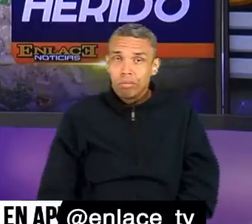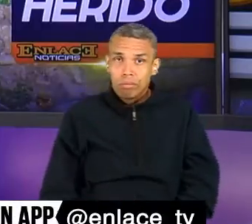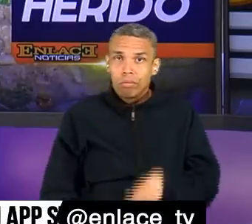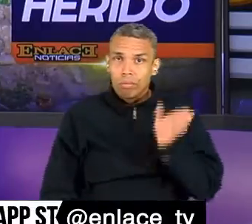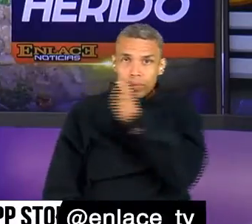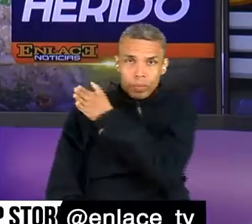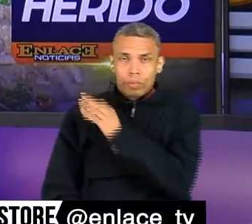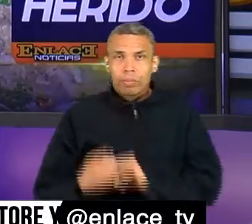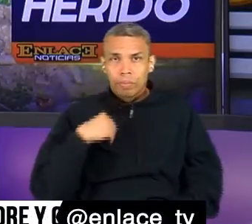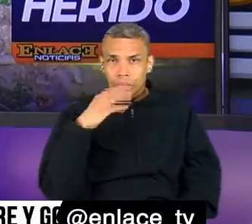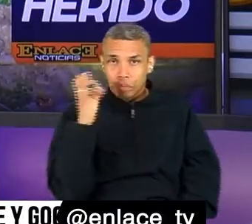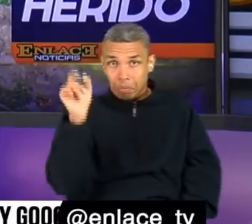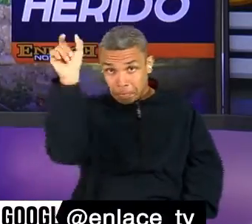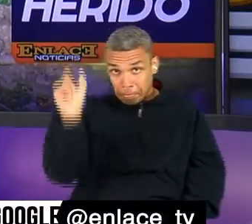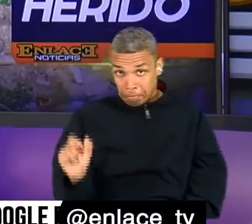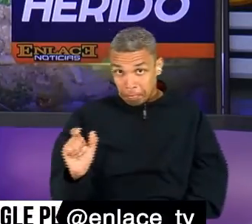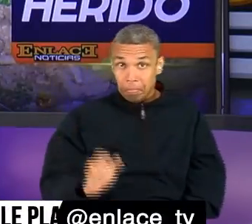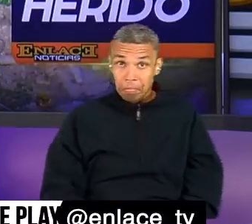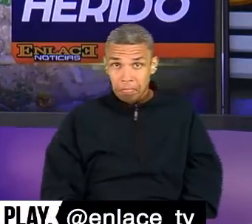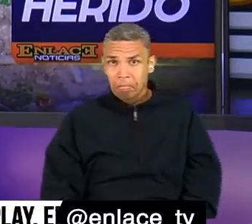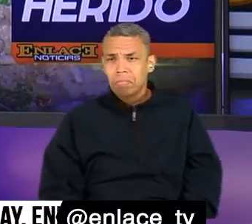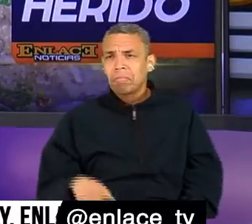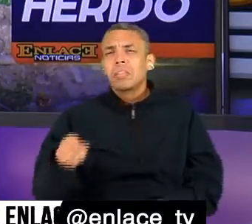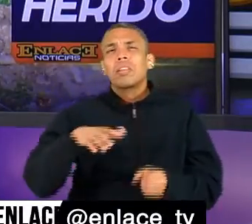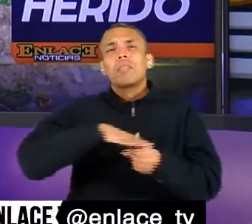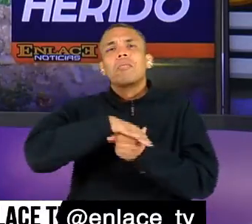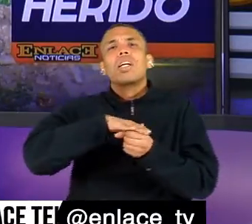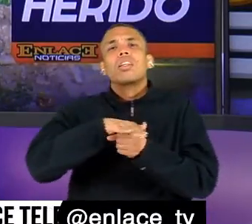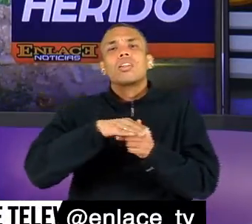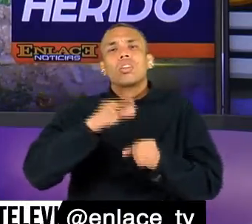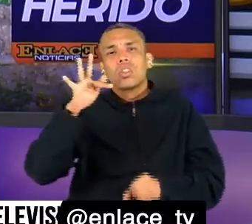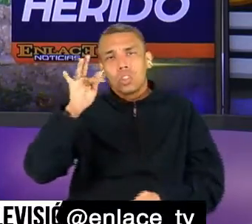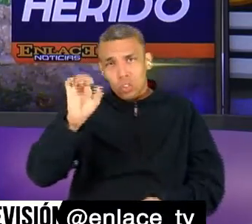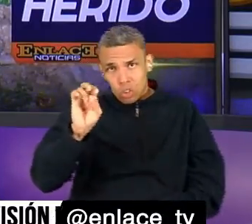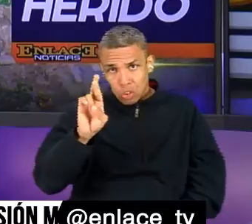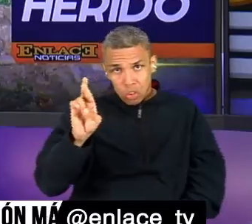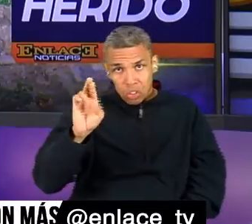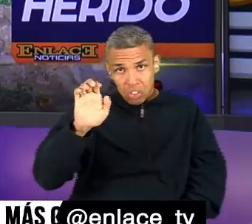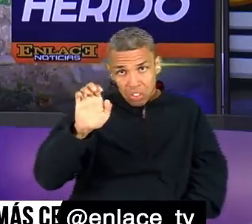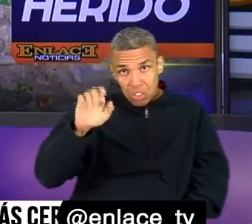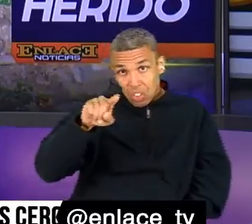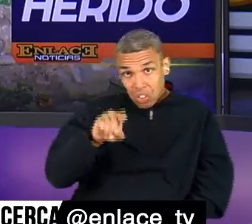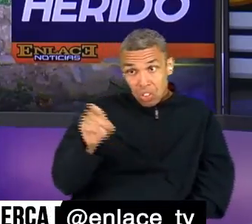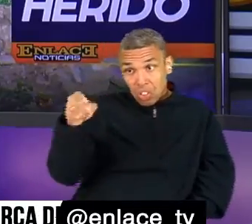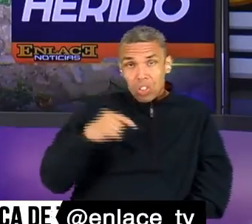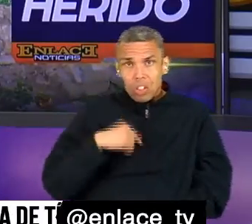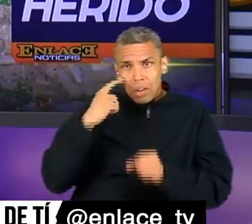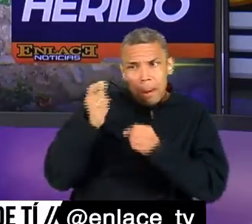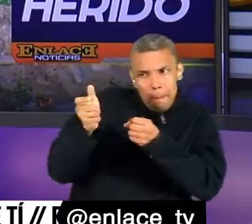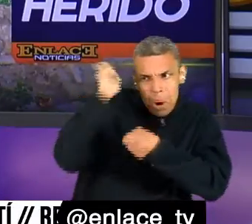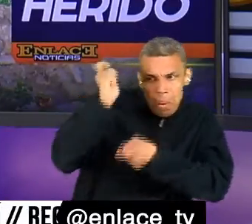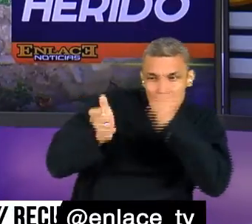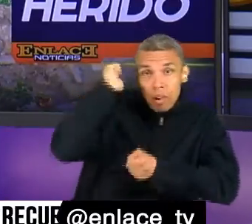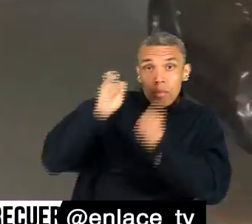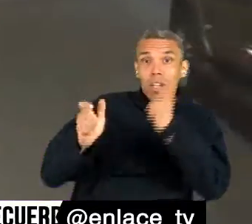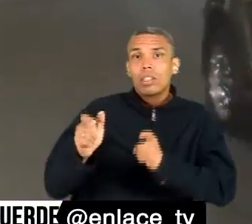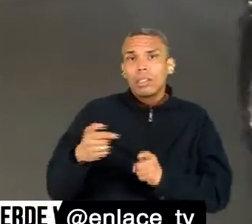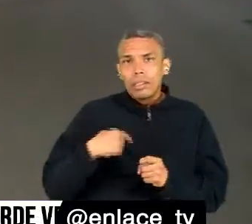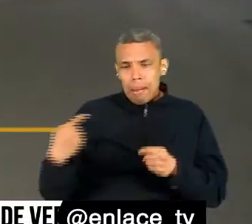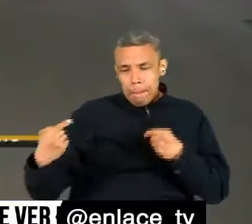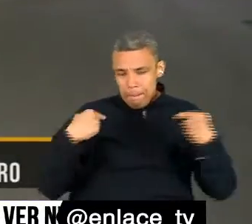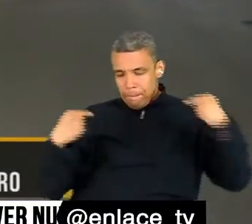fue atacado por desconocidos en zona boscosa del barrio Las Torres. La víctima se recupera en un centro asistencial.